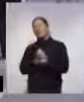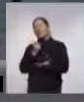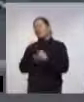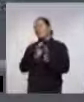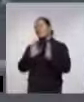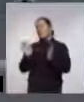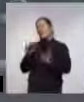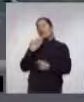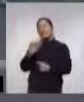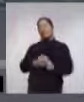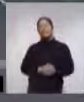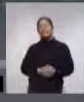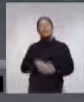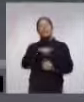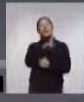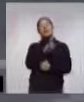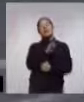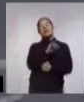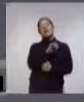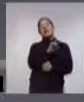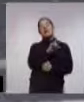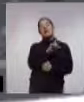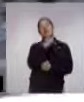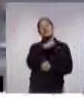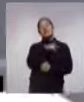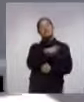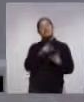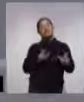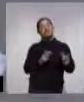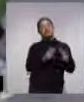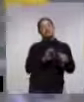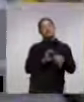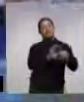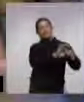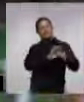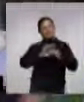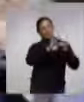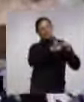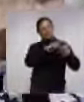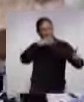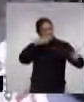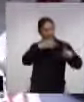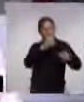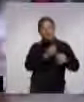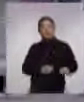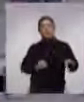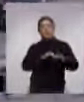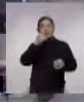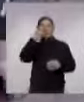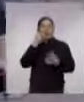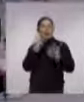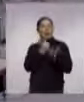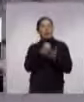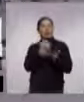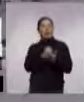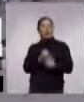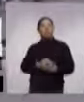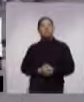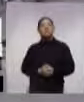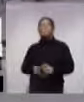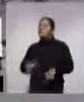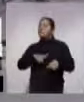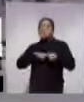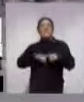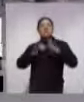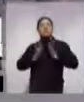eso es bueno, ¿no? Uriel Hernández Contreras consideró que mantener la unión en el equipo será la clave para ganar la final. Pues seguir